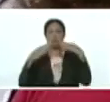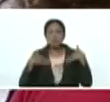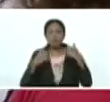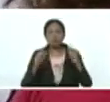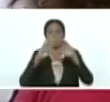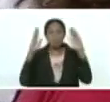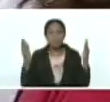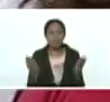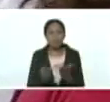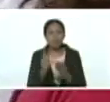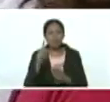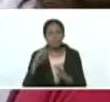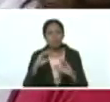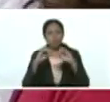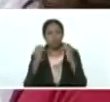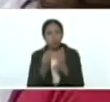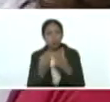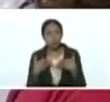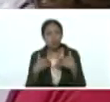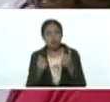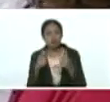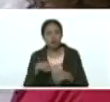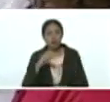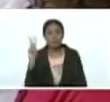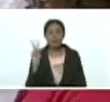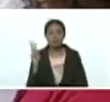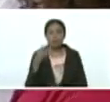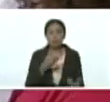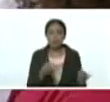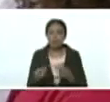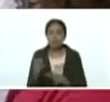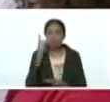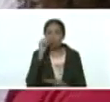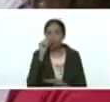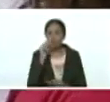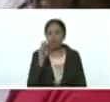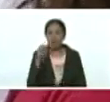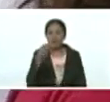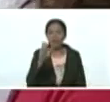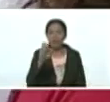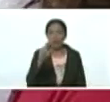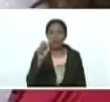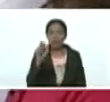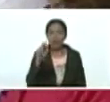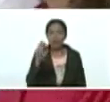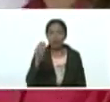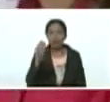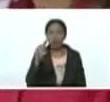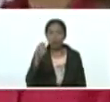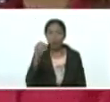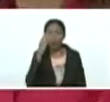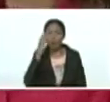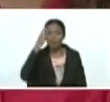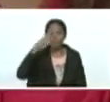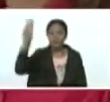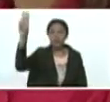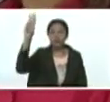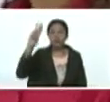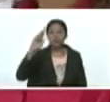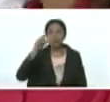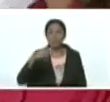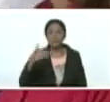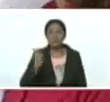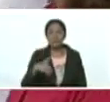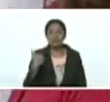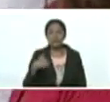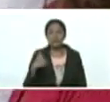Salud en Venezuela. Bienvenido, Gerardo, de México. Y Ariel Karolinsky, de Argentina,